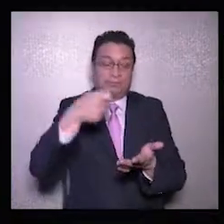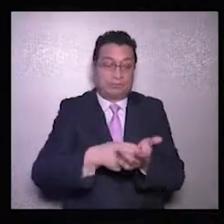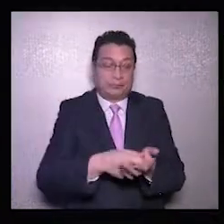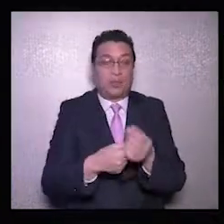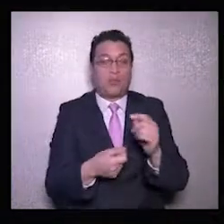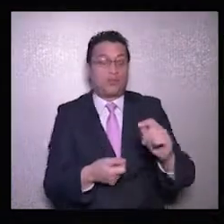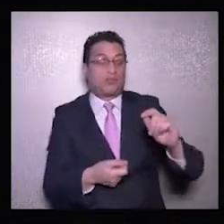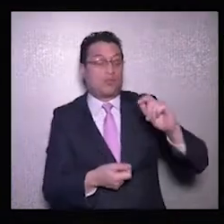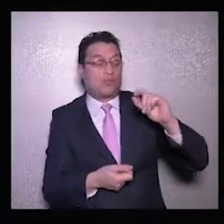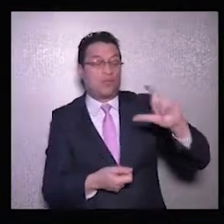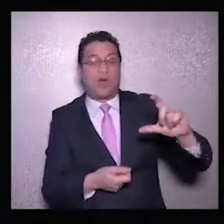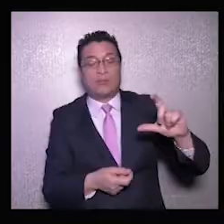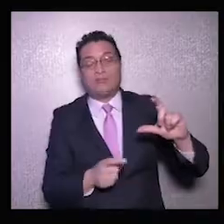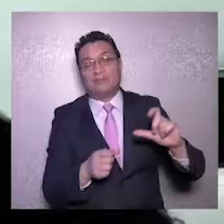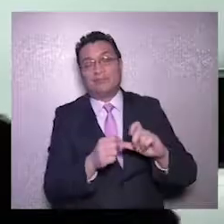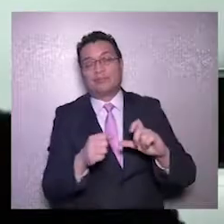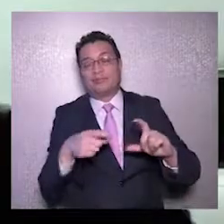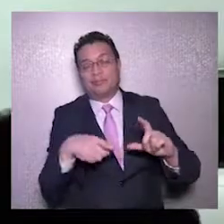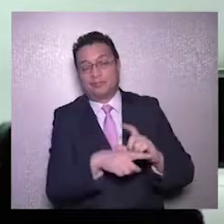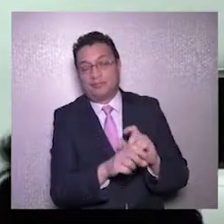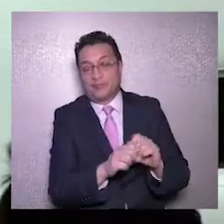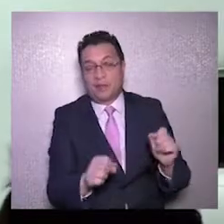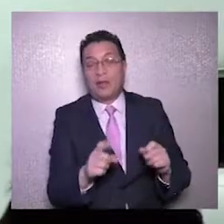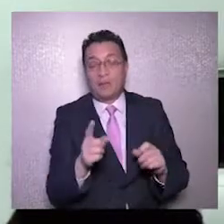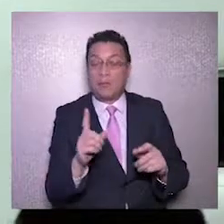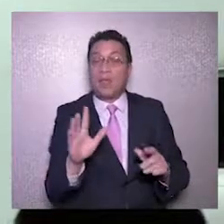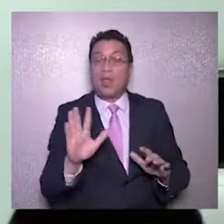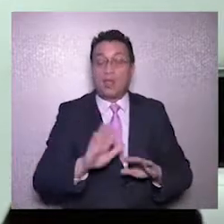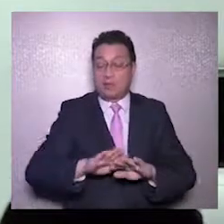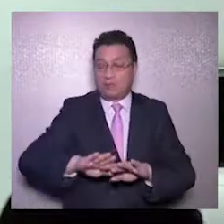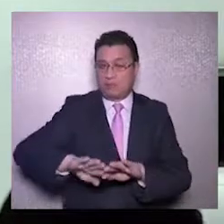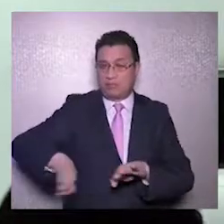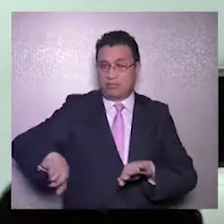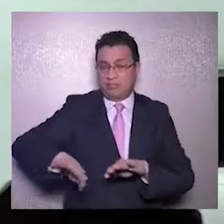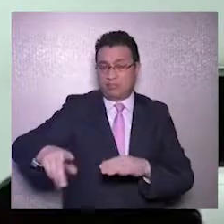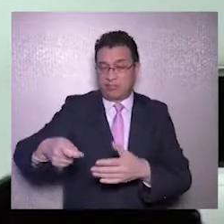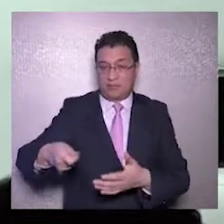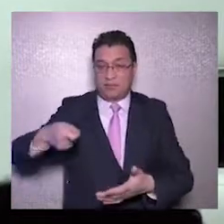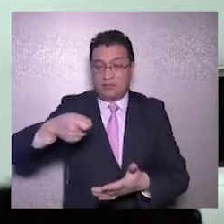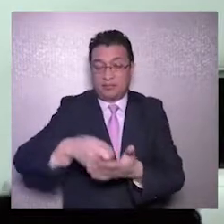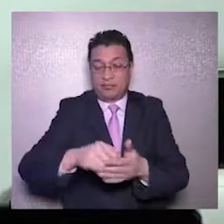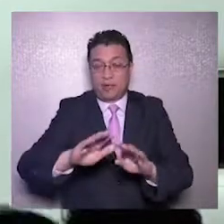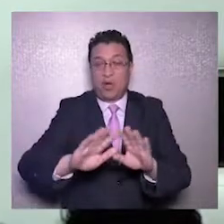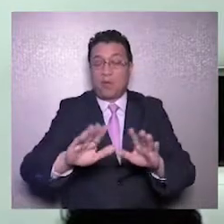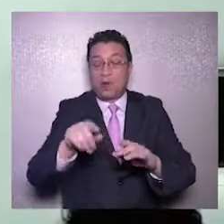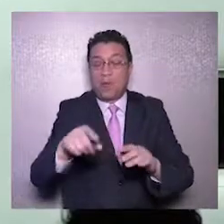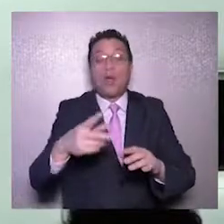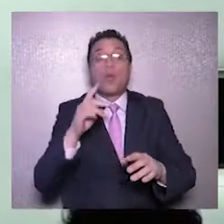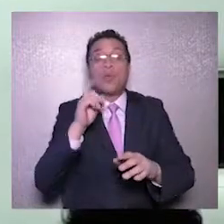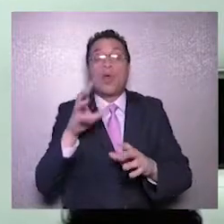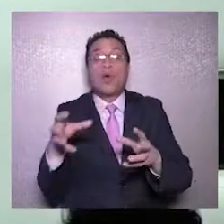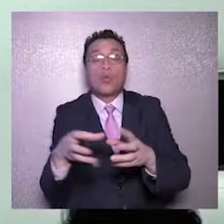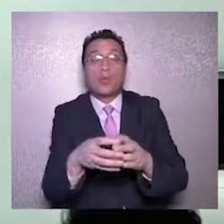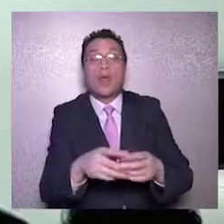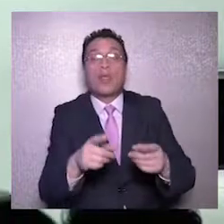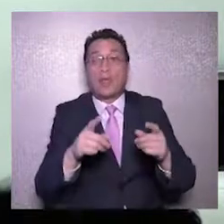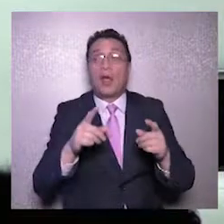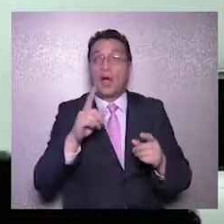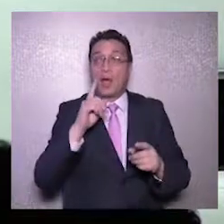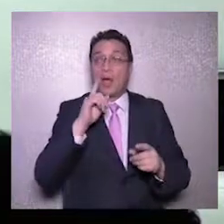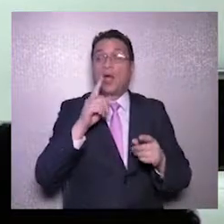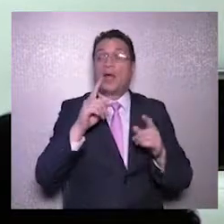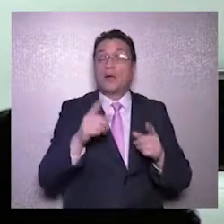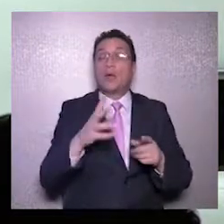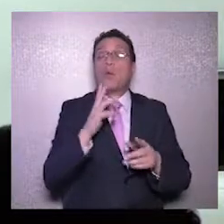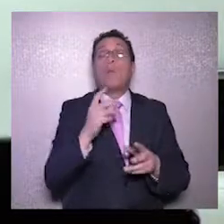pagar. Por lo tanto, independiente del financiamiento, independiente del sector donde uno esté, hay problemas. ¿Y por qué